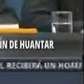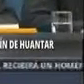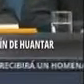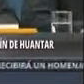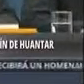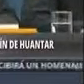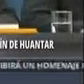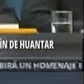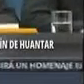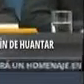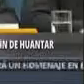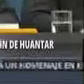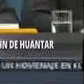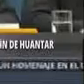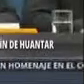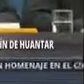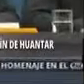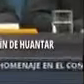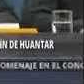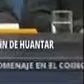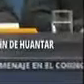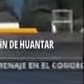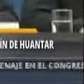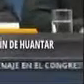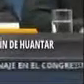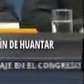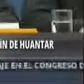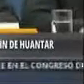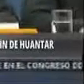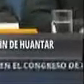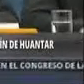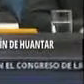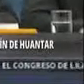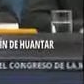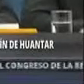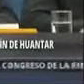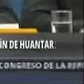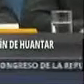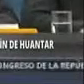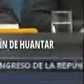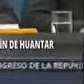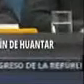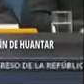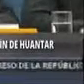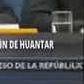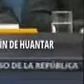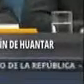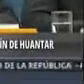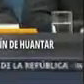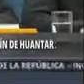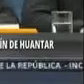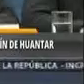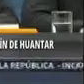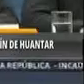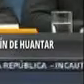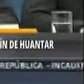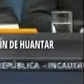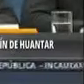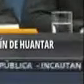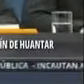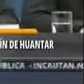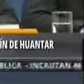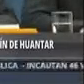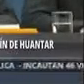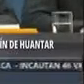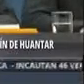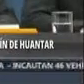nuestra posición en esa reunión, la defensa del Perú y no la defensa de ningún tema subalterno. Quiero informarles también que el día de hoy vamos a presentar una